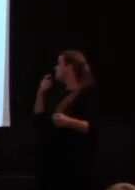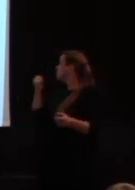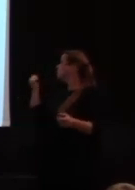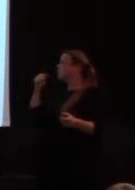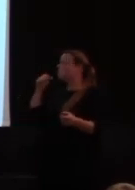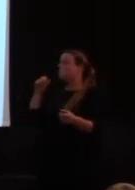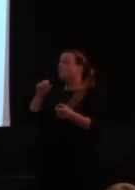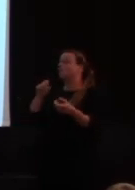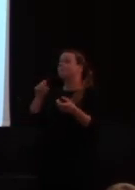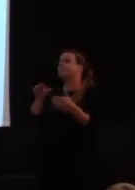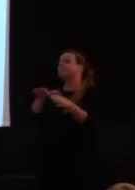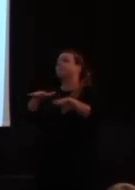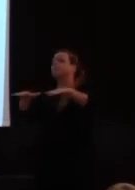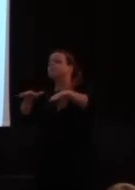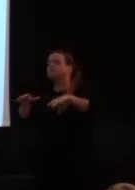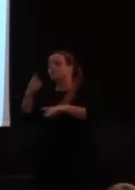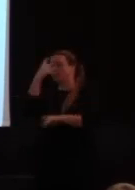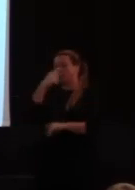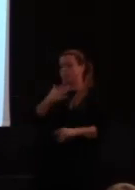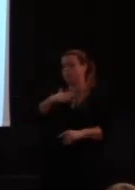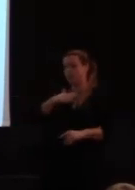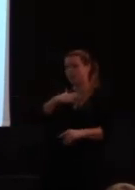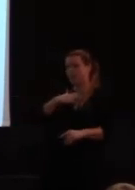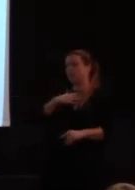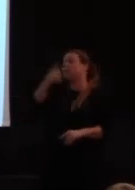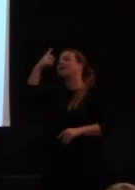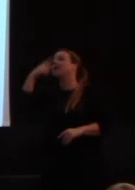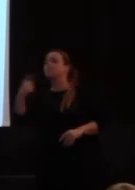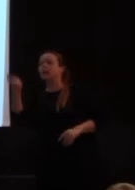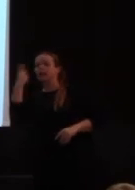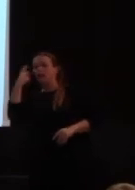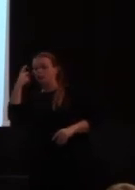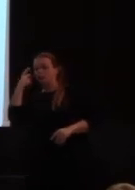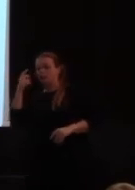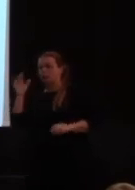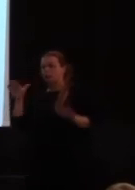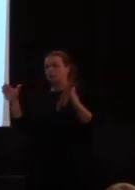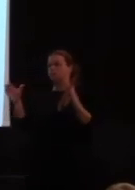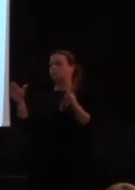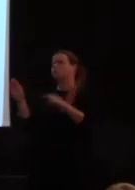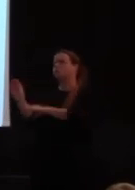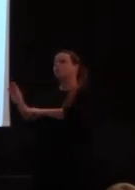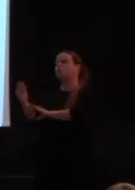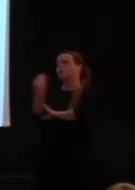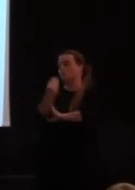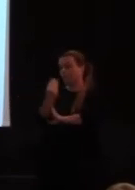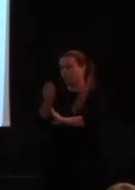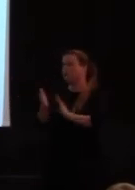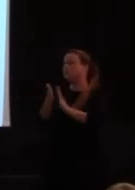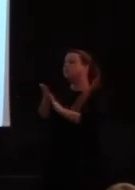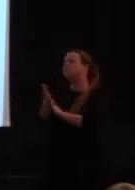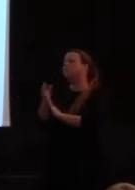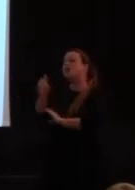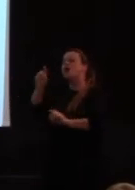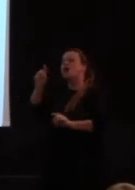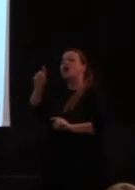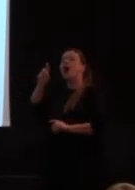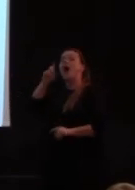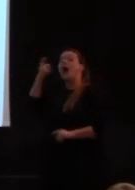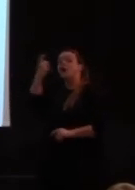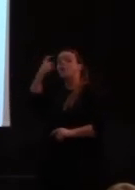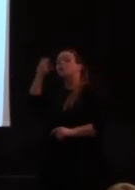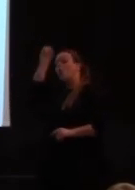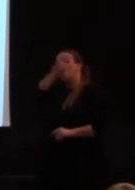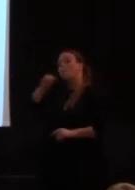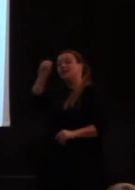de preservar la propia imagen y de preservar la imagen del alumnado, ¿no? ¿Cómo dicen los alumnos que lo hacen estos docentes que saben